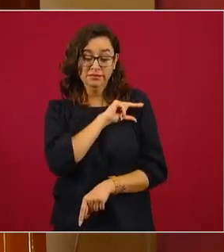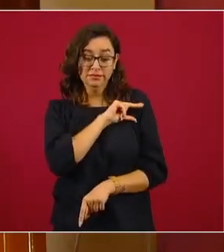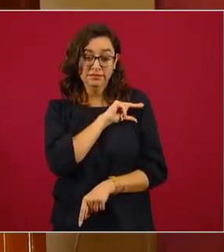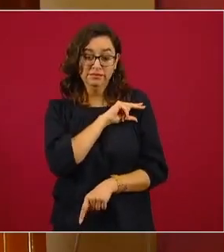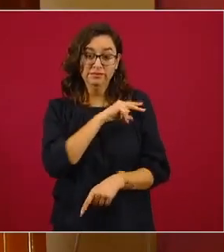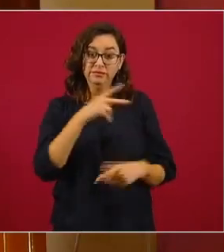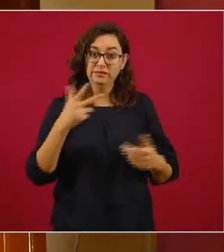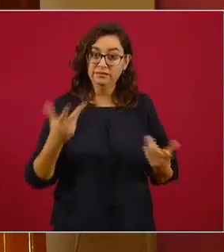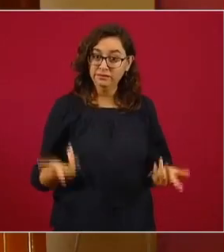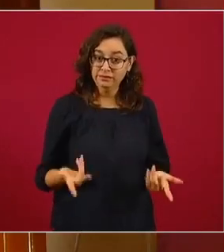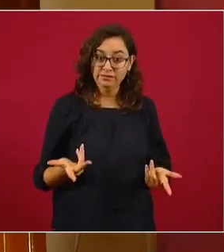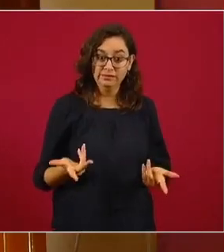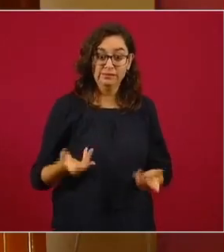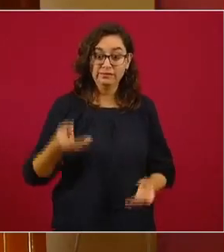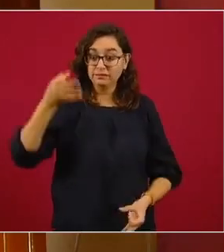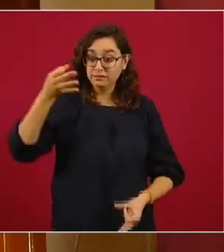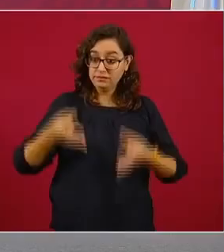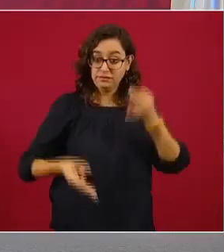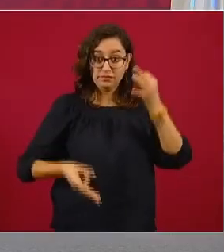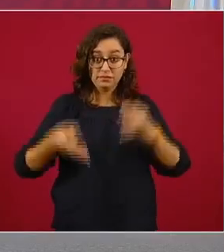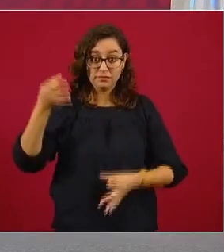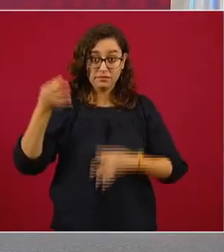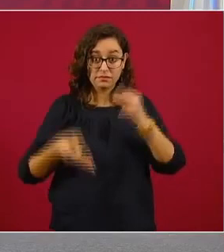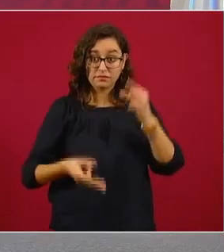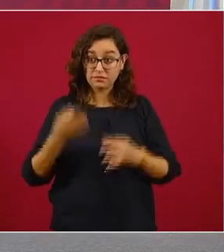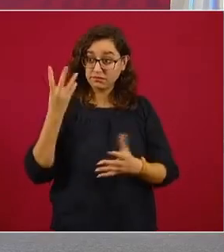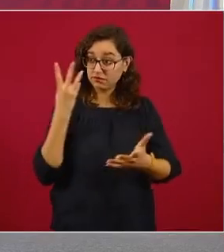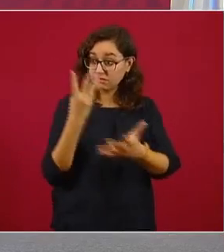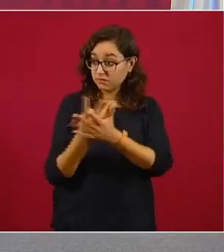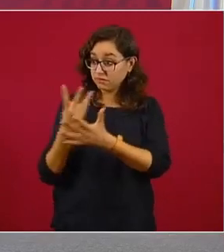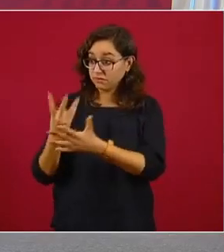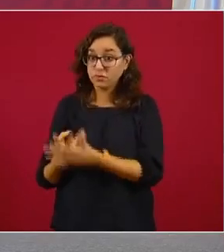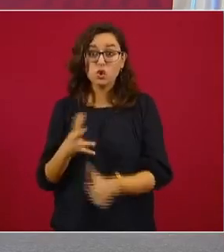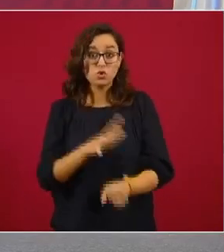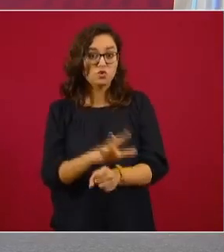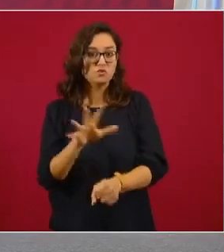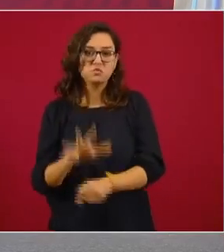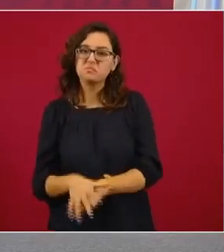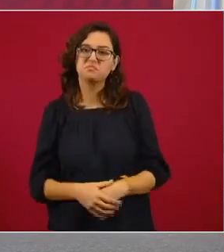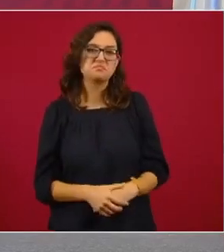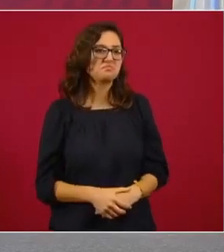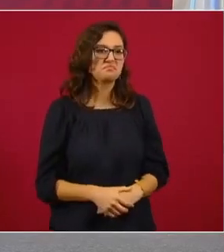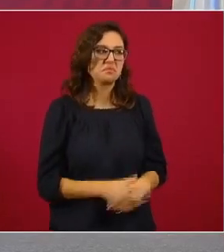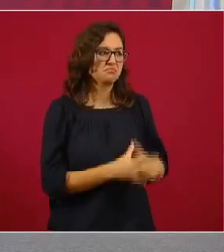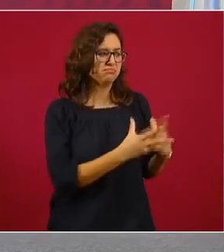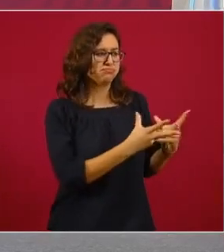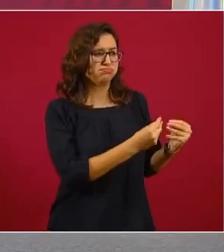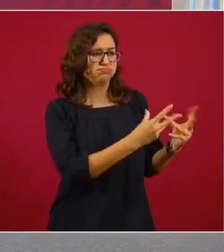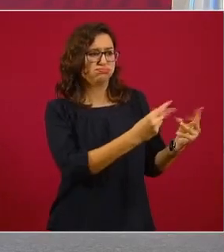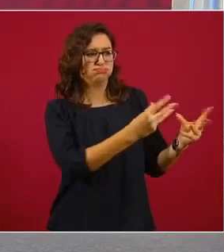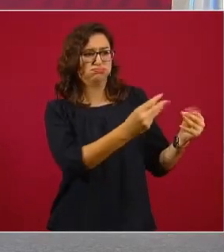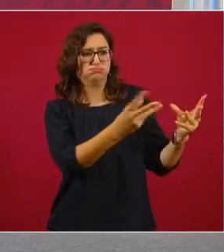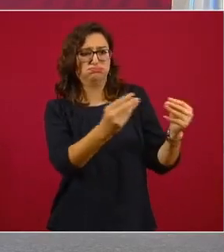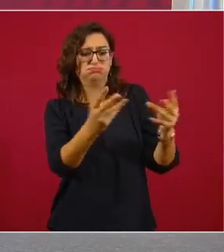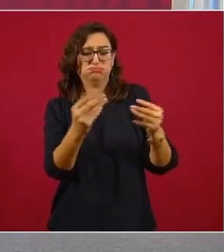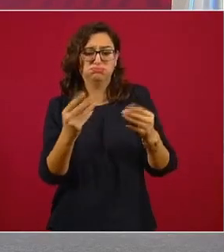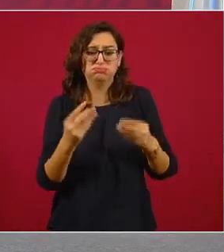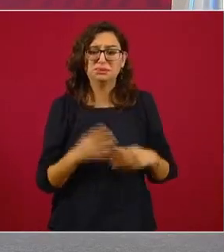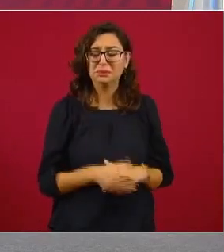No habría juzgados ni cárceles suficientes, y lo más delicado, lo más serio, meteríamos al